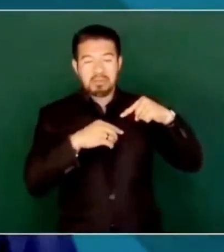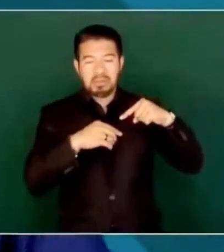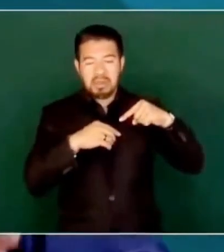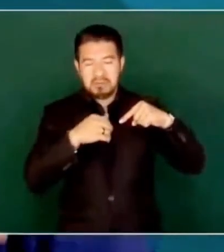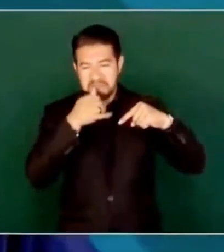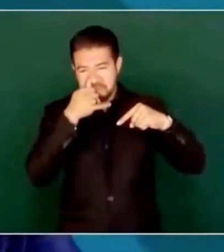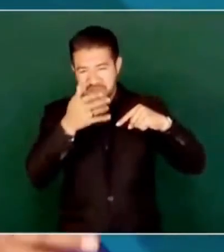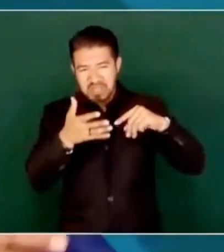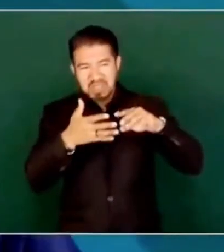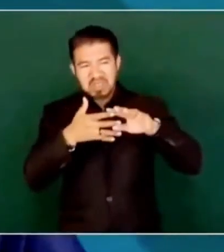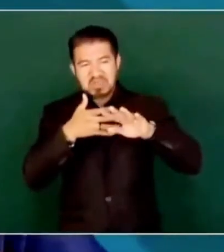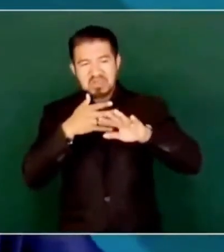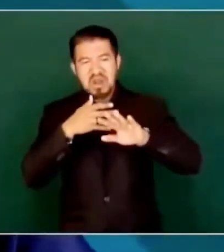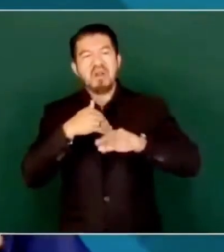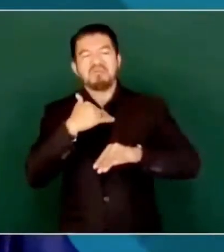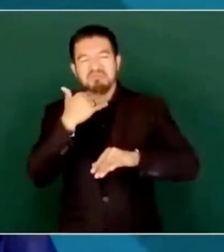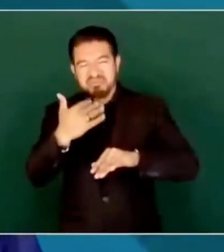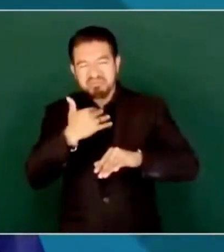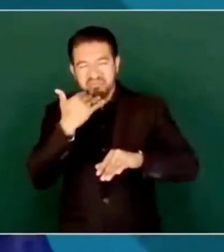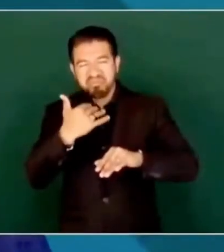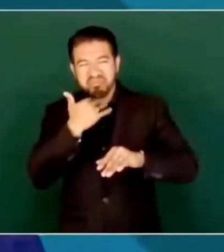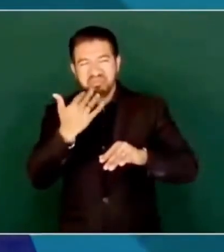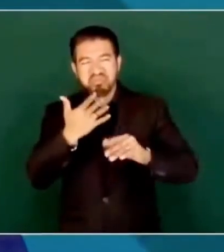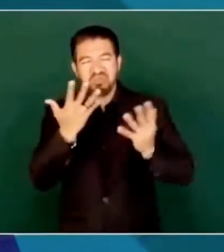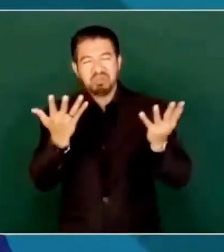ni que se manche